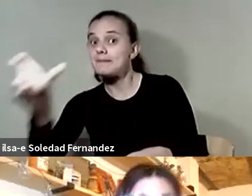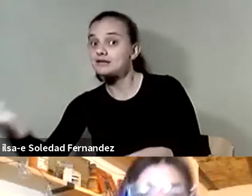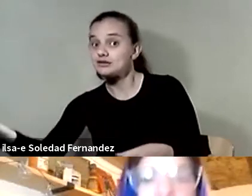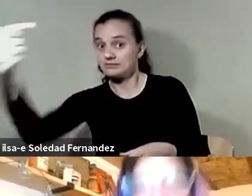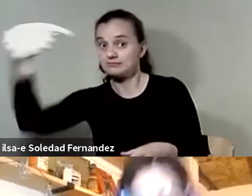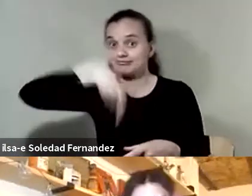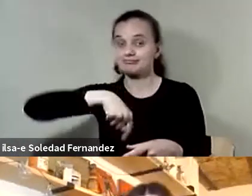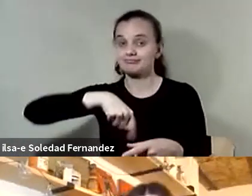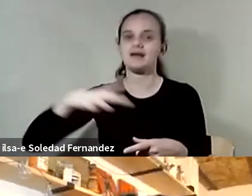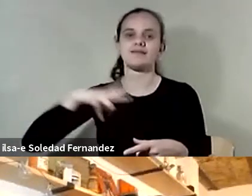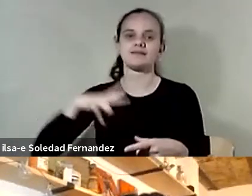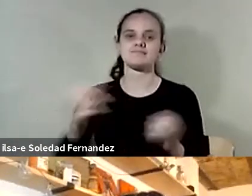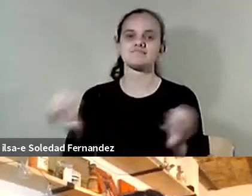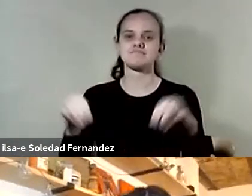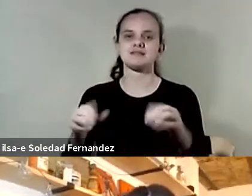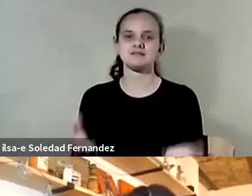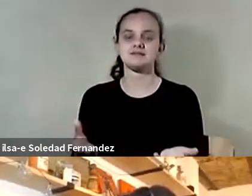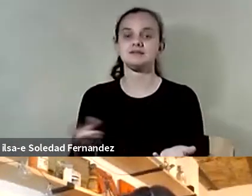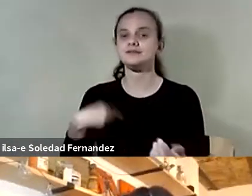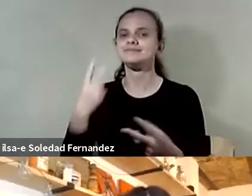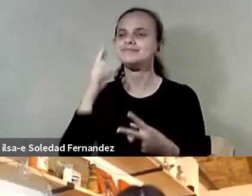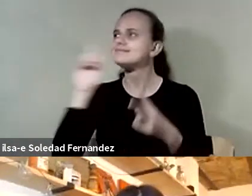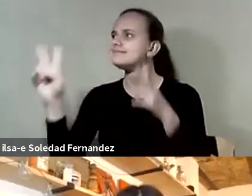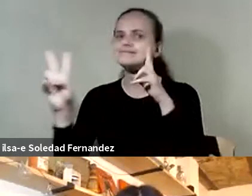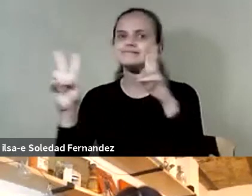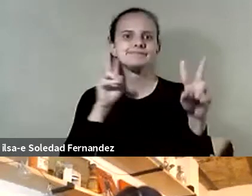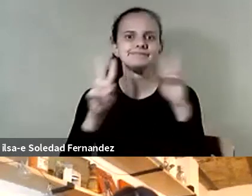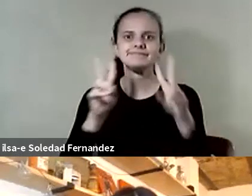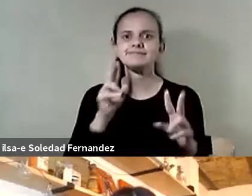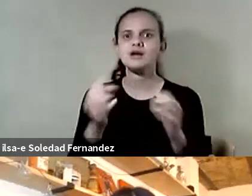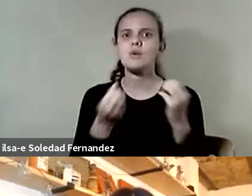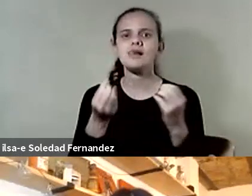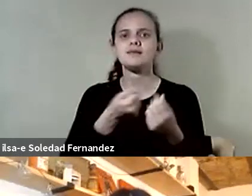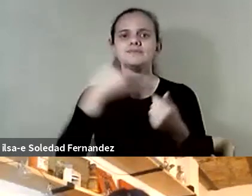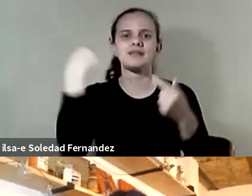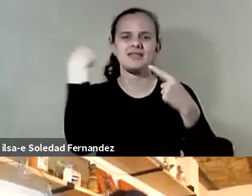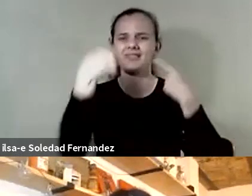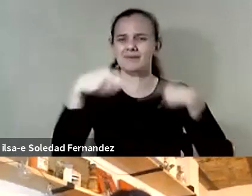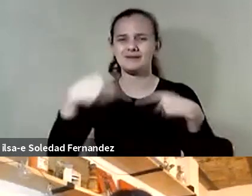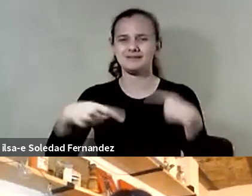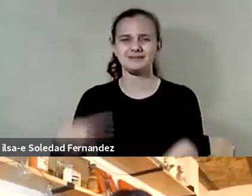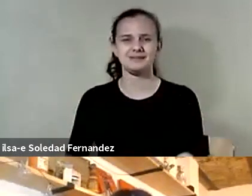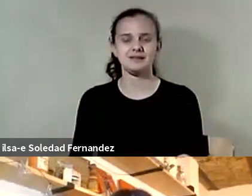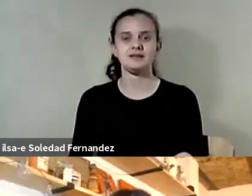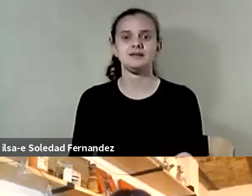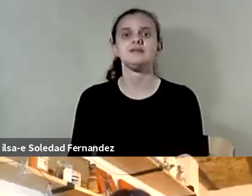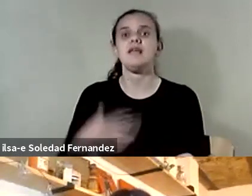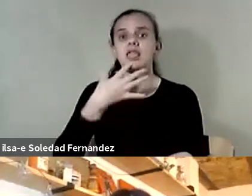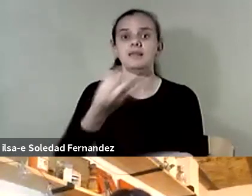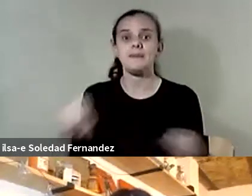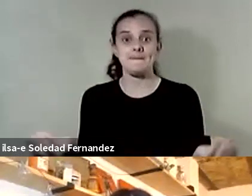ambientes. Entonces es momento de también mirar alrededor y plantearnos eso, cuánta diversidad hay en mi ambiente y por qué no hay más